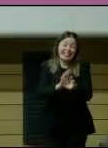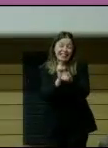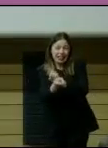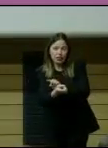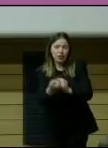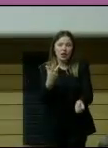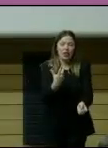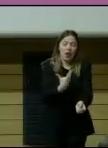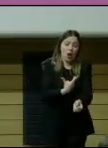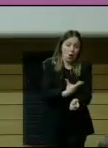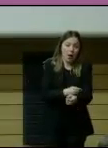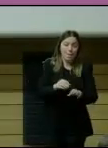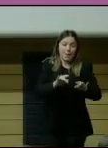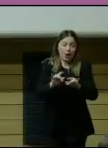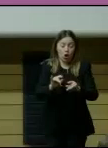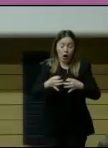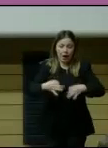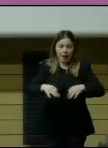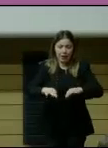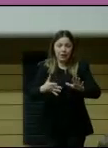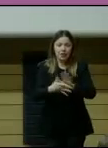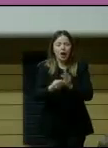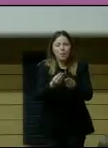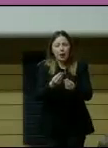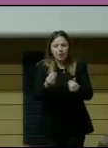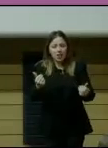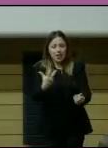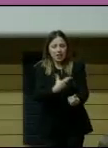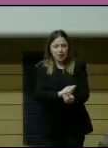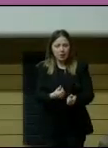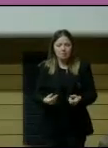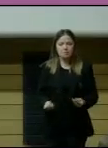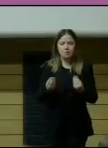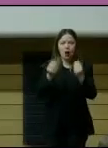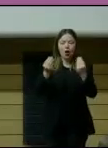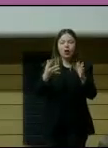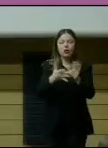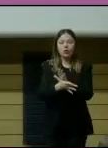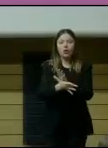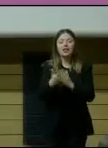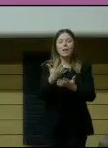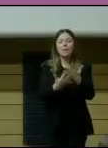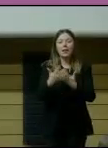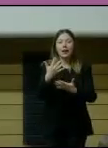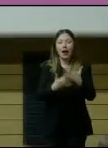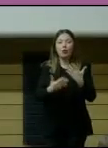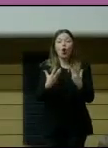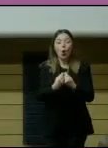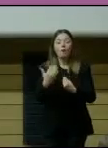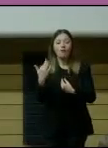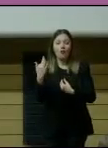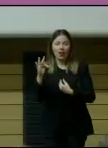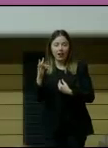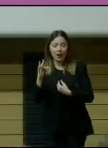la morfina, la clásica, y claro, es más fina, es más inyectable, y adulteraron heroína con fentanilo